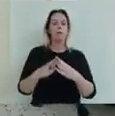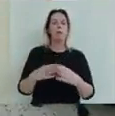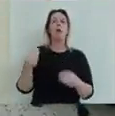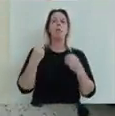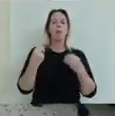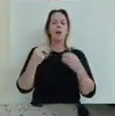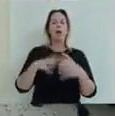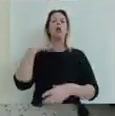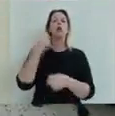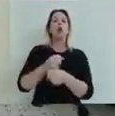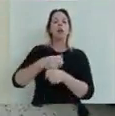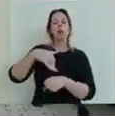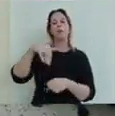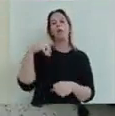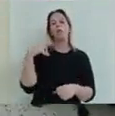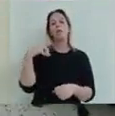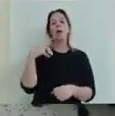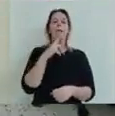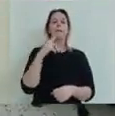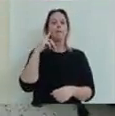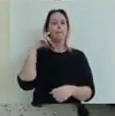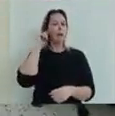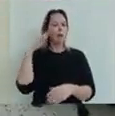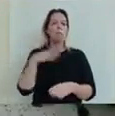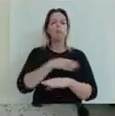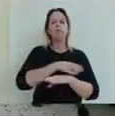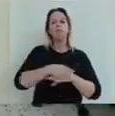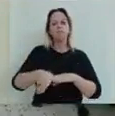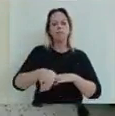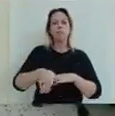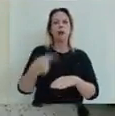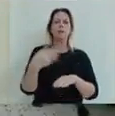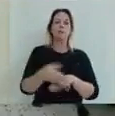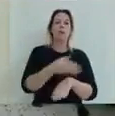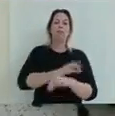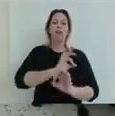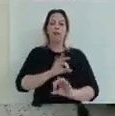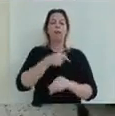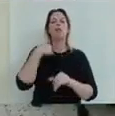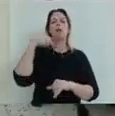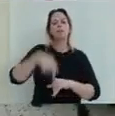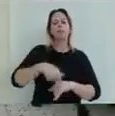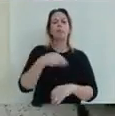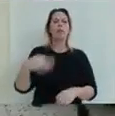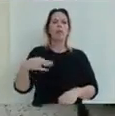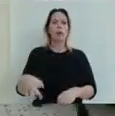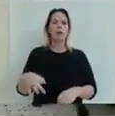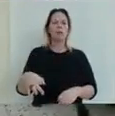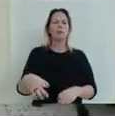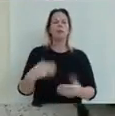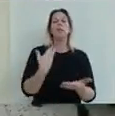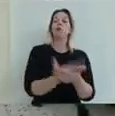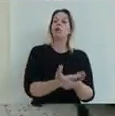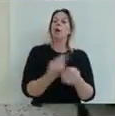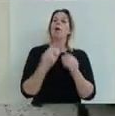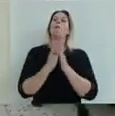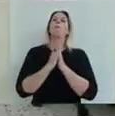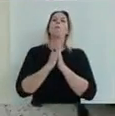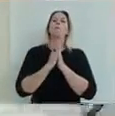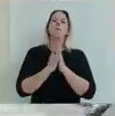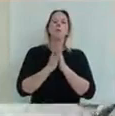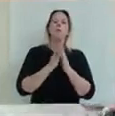pasajeros. Concejal Figueredo. Gracias, Presidenta. Voy a solicitar que esta nota pase a la Comisión